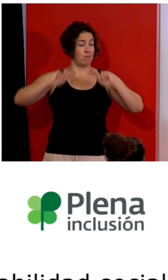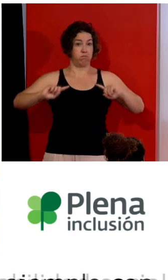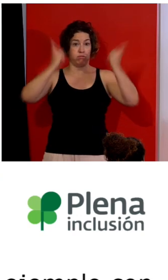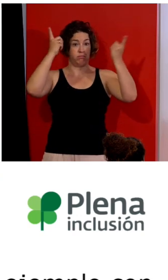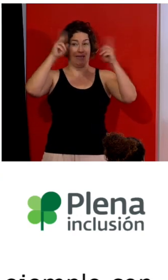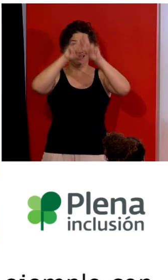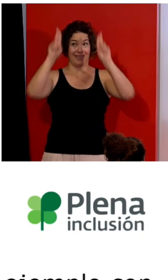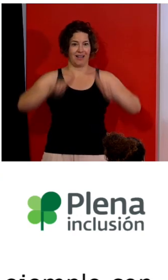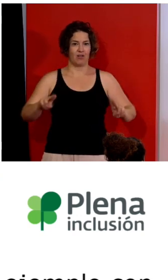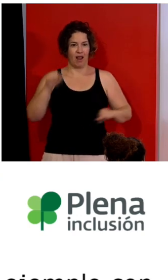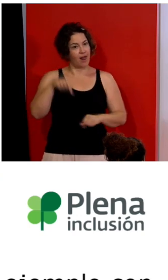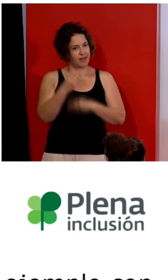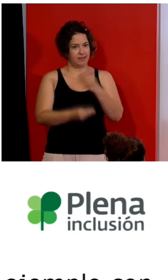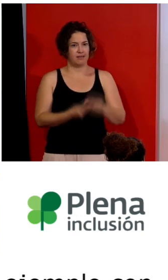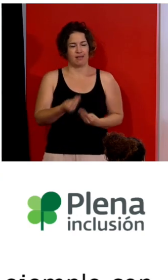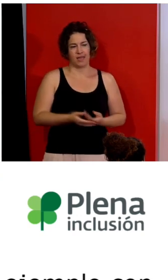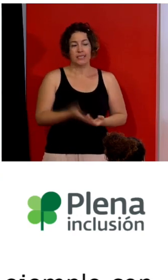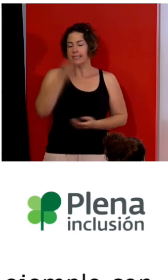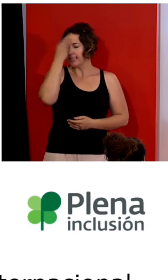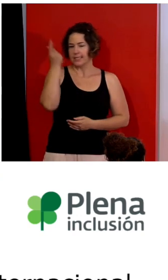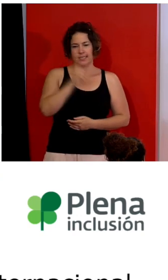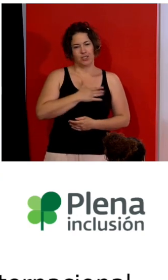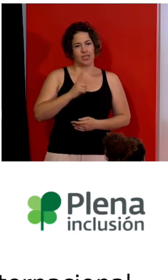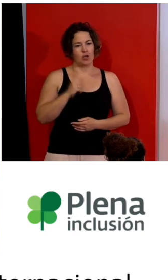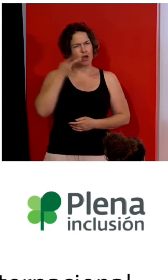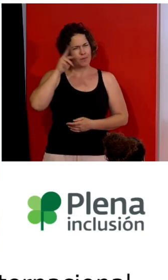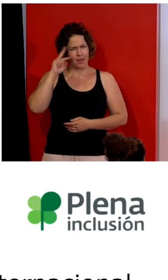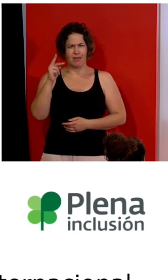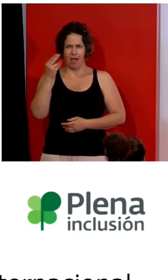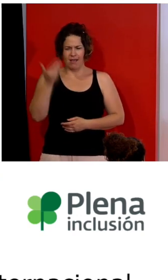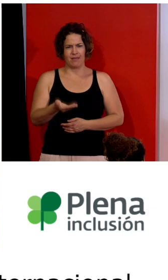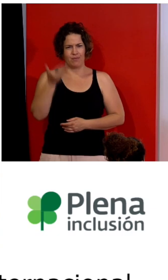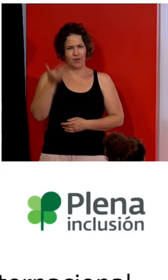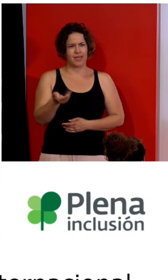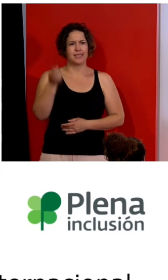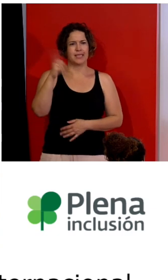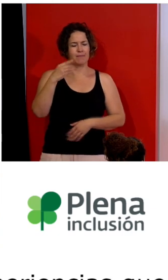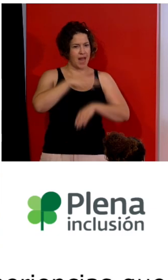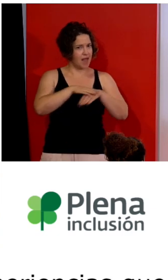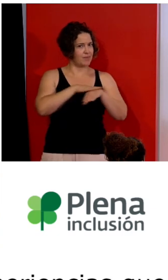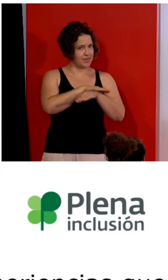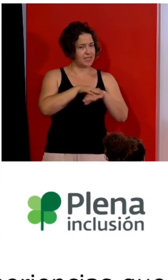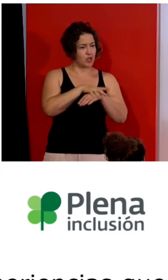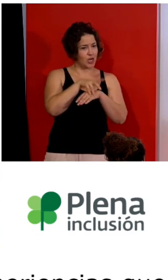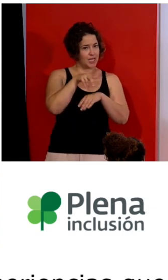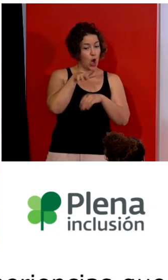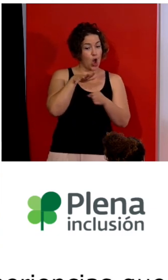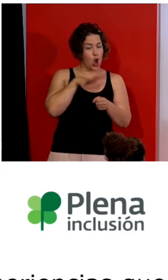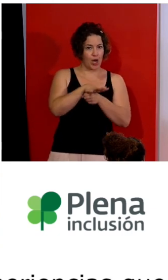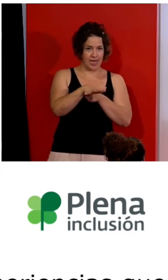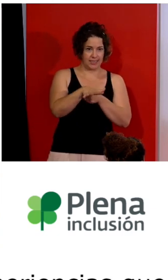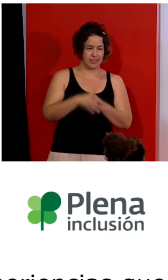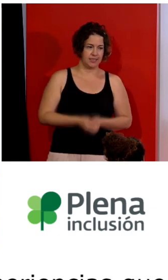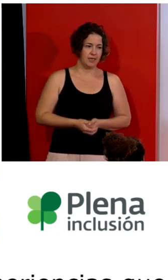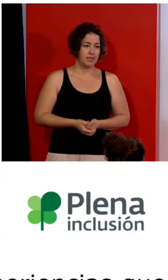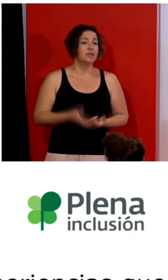internacional. No me quiero olvidar de grandes experiencias que también se despliegan en la administración local. Y yo estoy seguro que